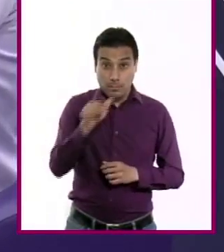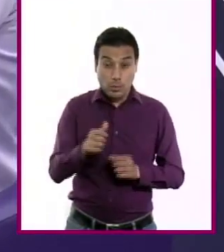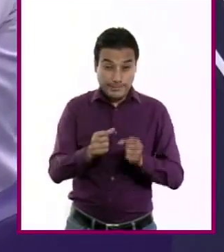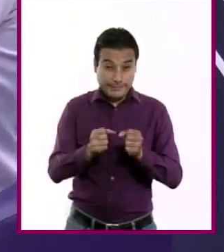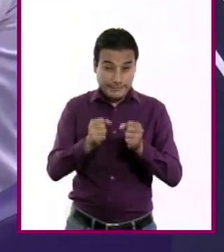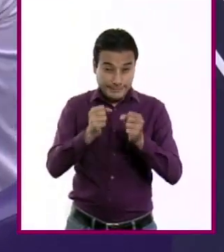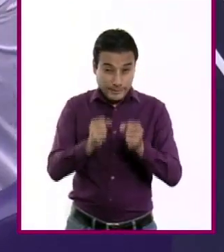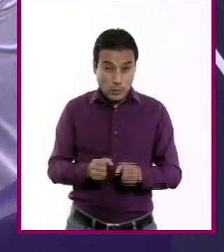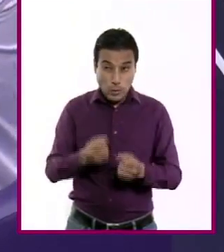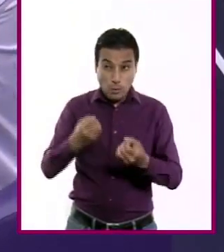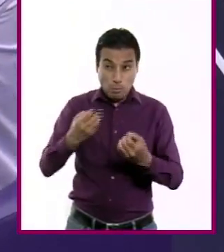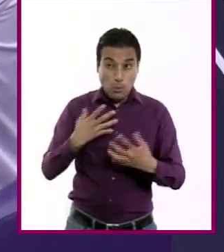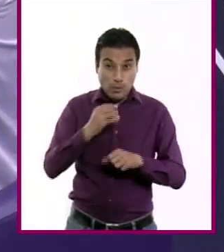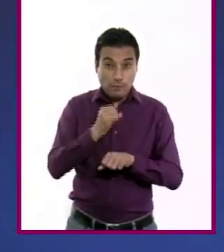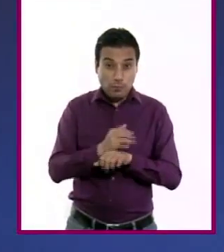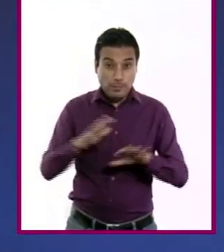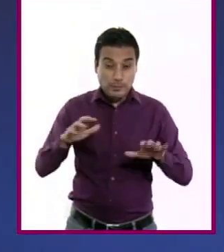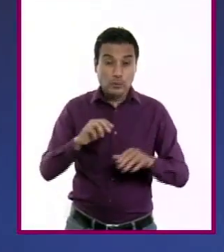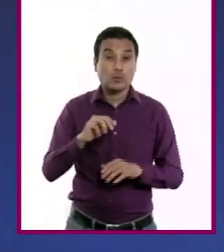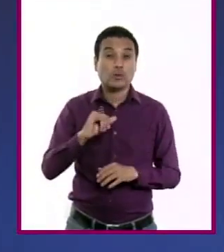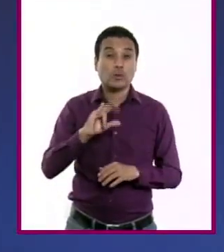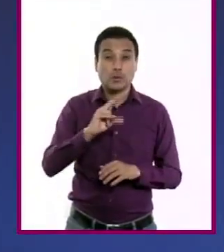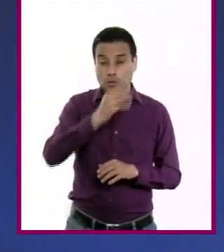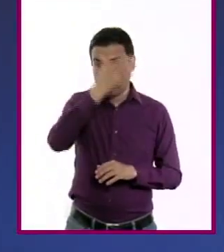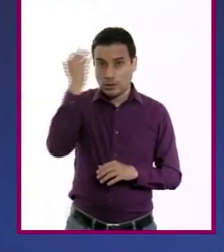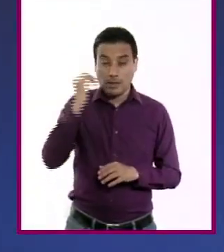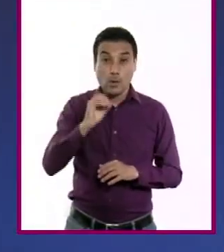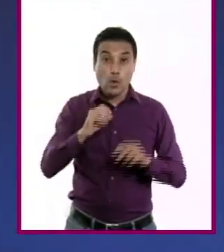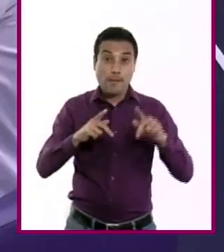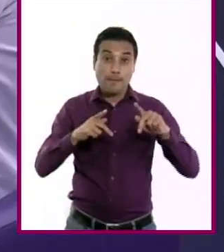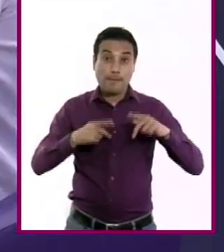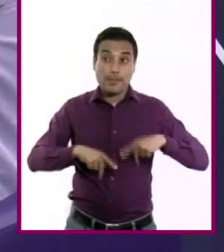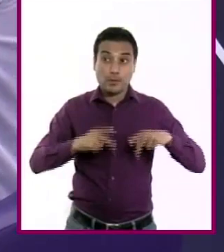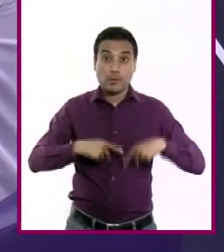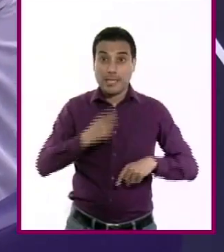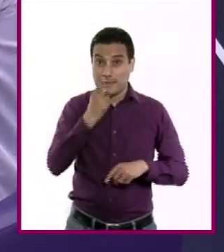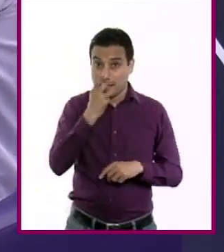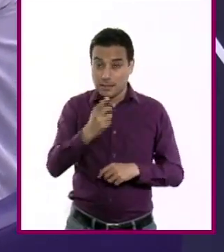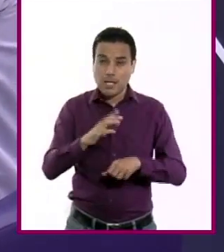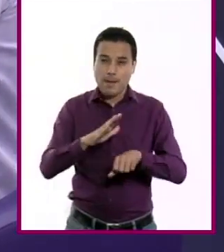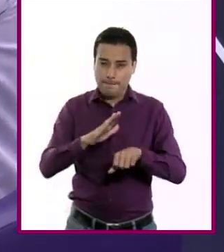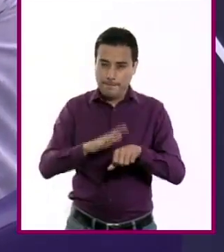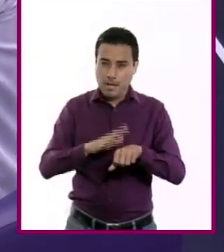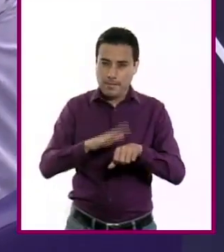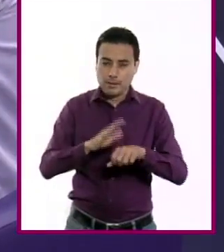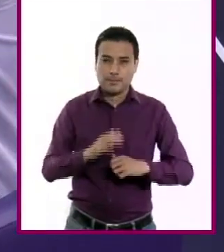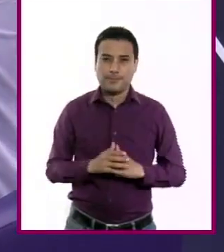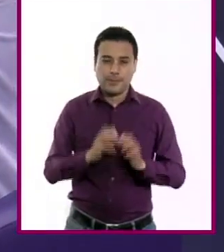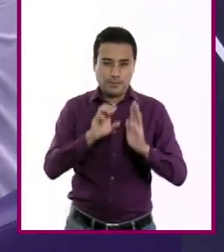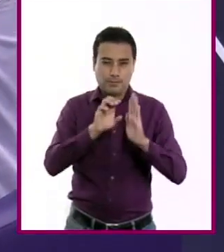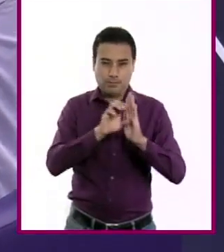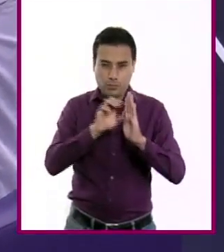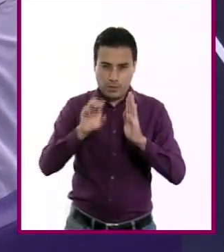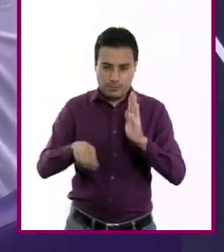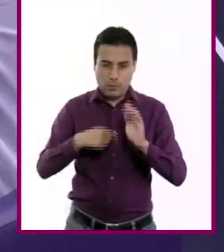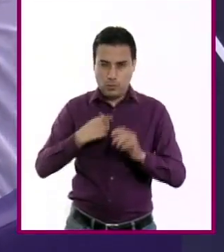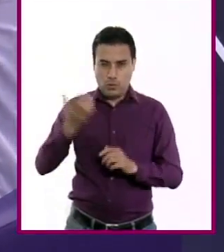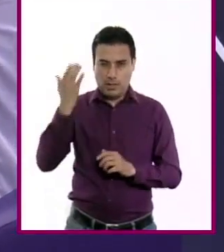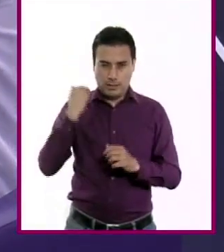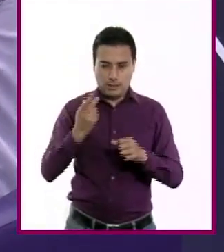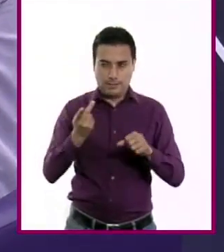liberar. O te pueden decir, ¿sabes qué? Ahora quiero más. Experiencia propia. En un proyecto,